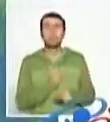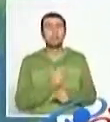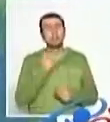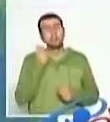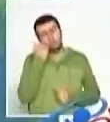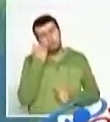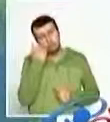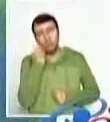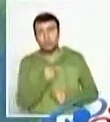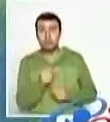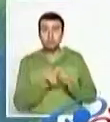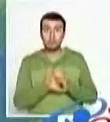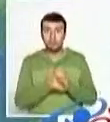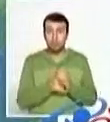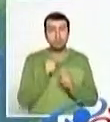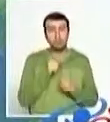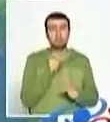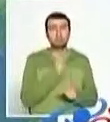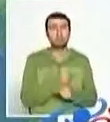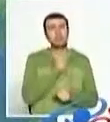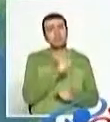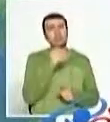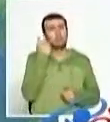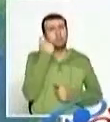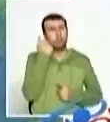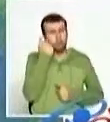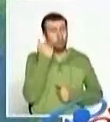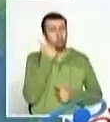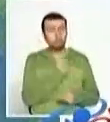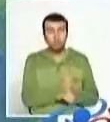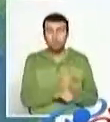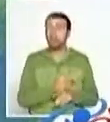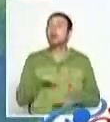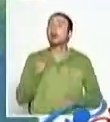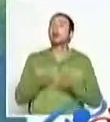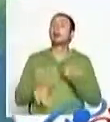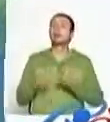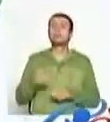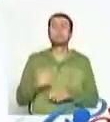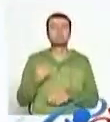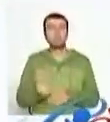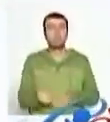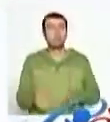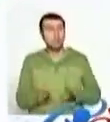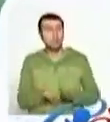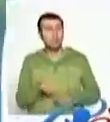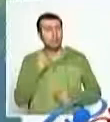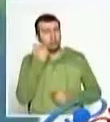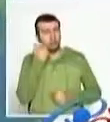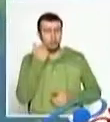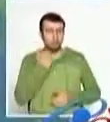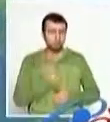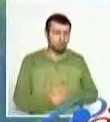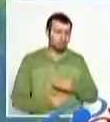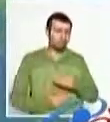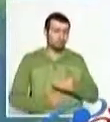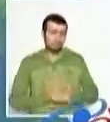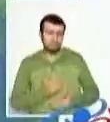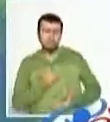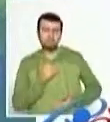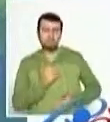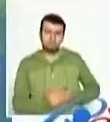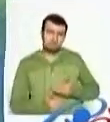las células, que están produciendo la enfermedad, enfermedad que muchas veces se está cocinando, se está tejiendo, está en un